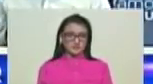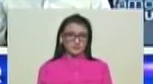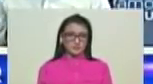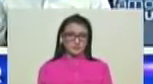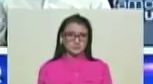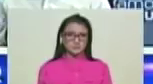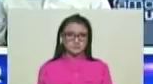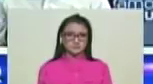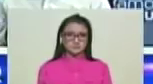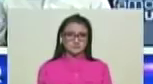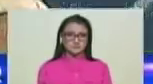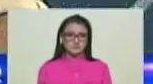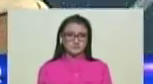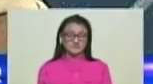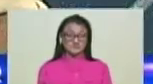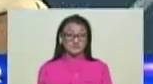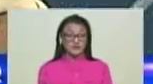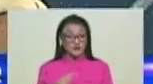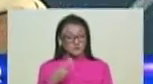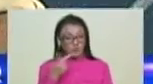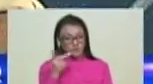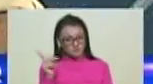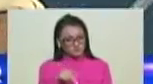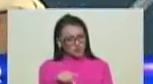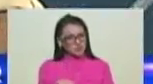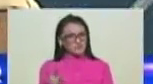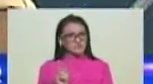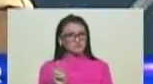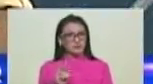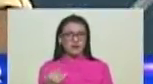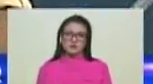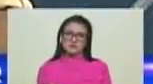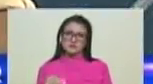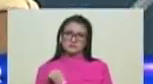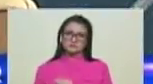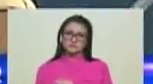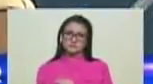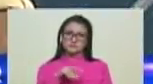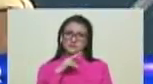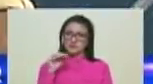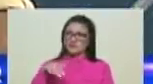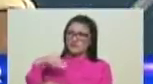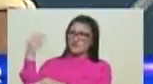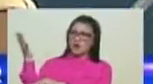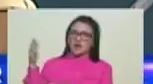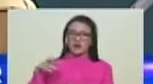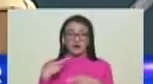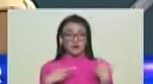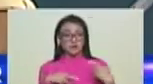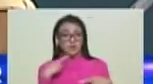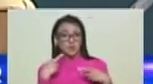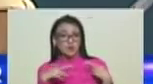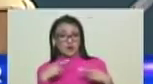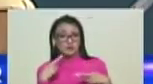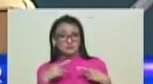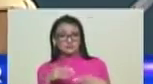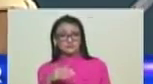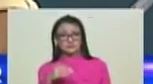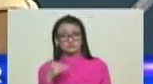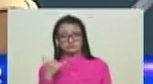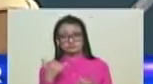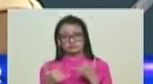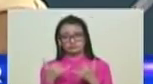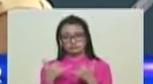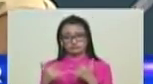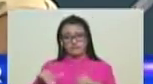Si él quiere hacer política, que se venga para Venezuela. Es sabroso hacer política desde los restaurantes y los bares de Madrid,